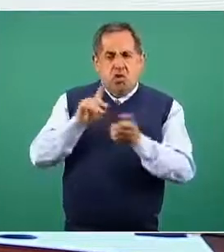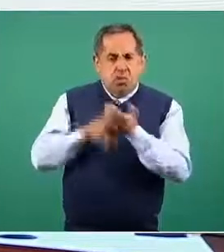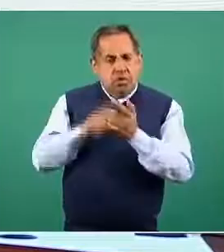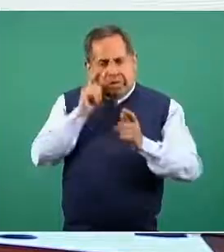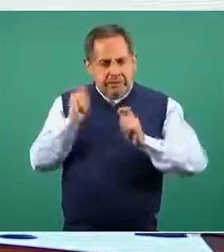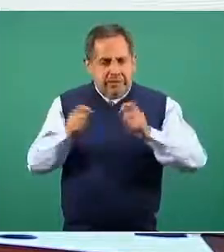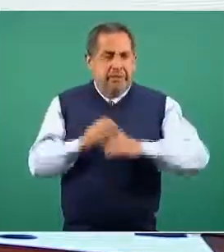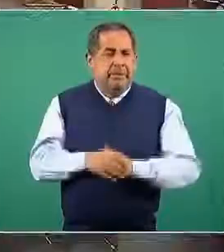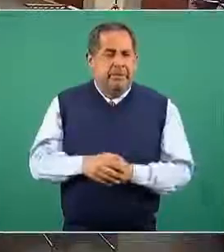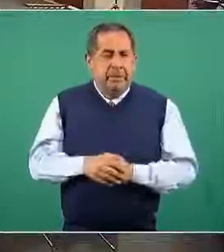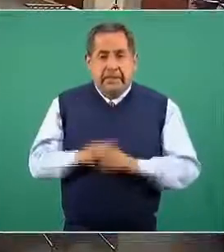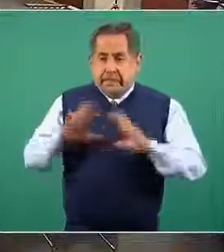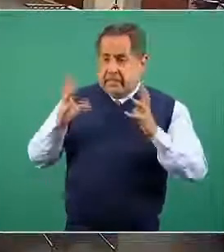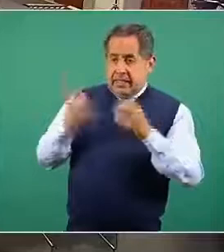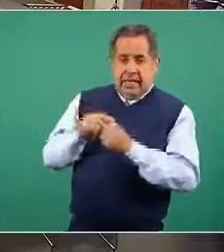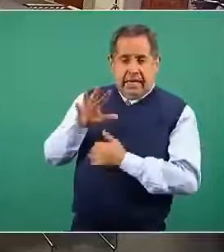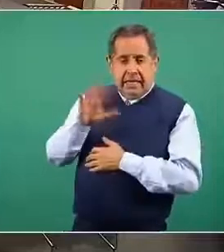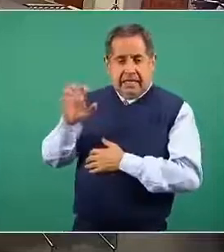aquello, de estas